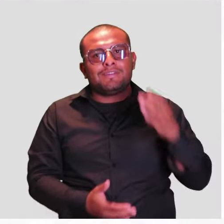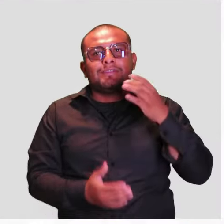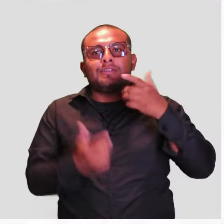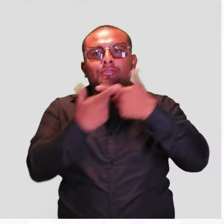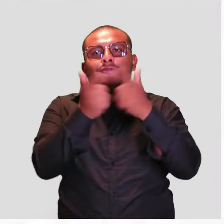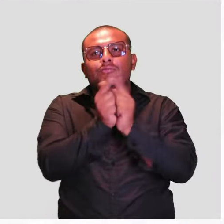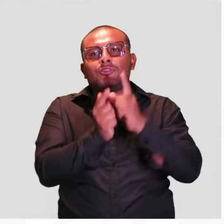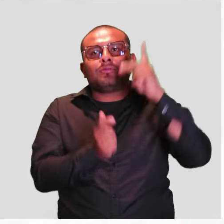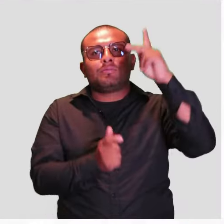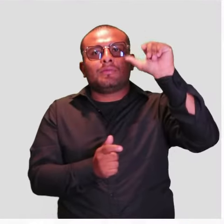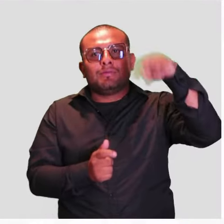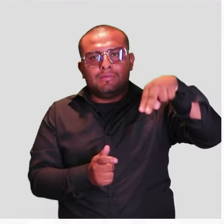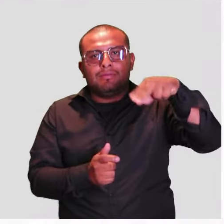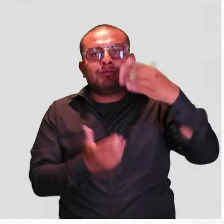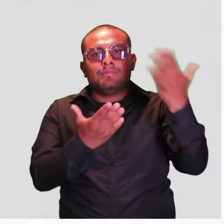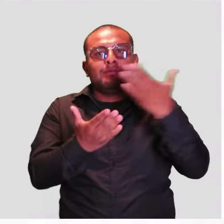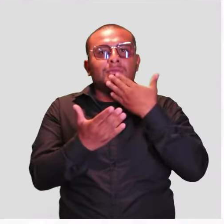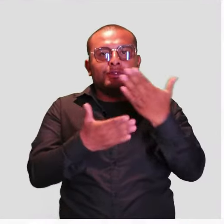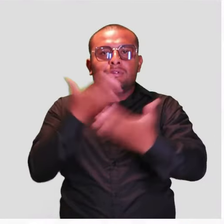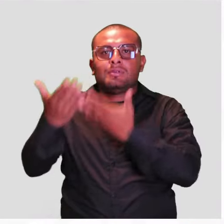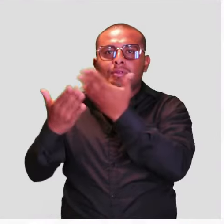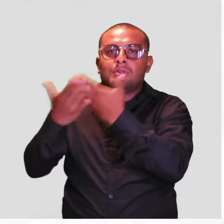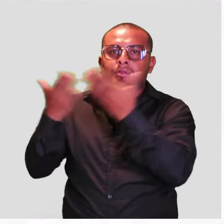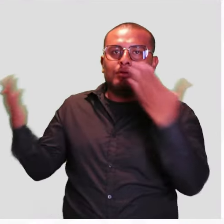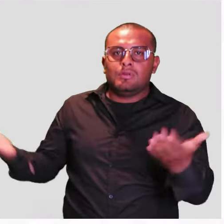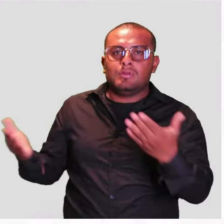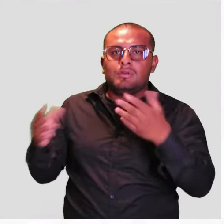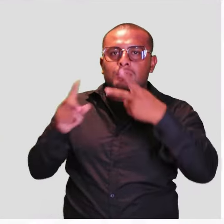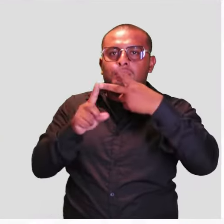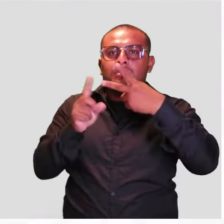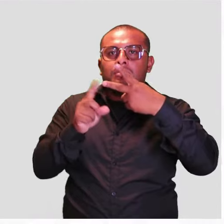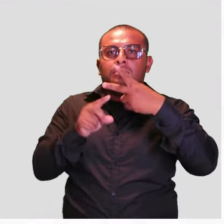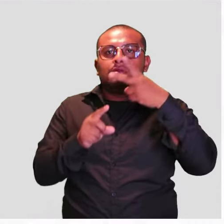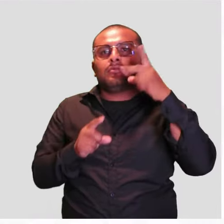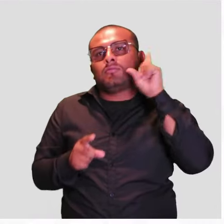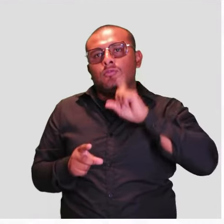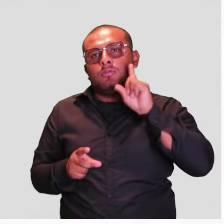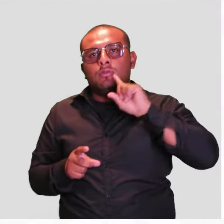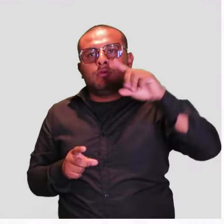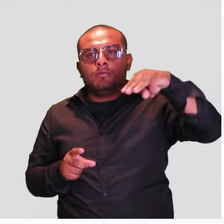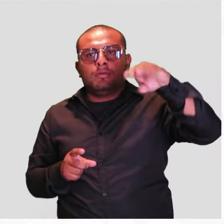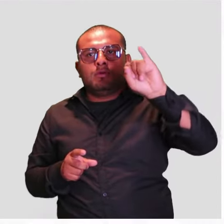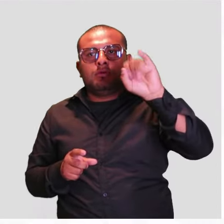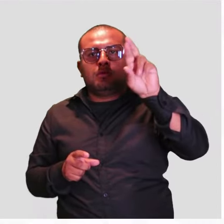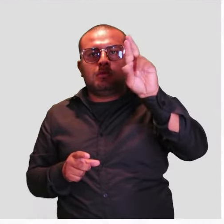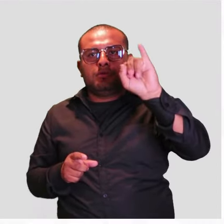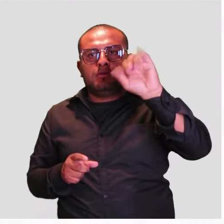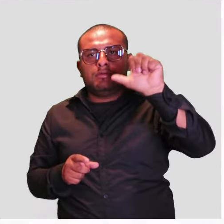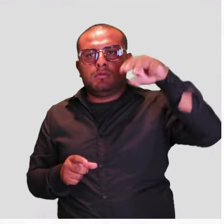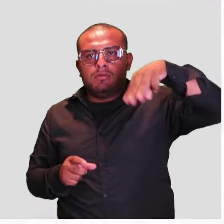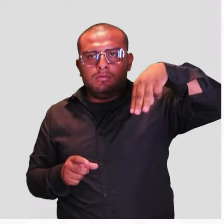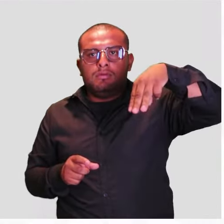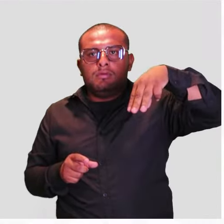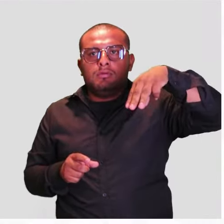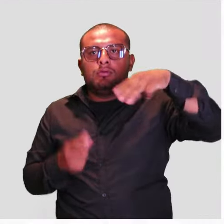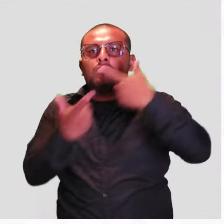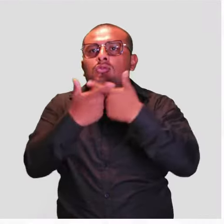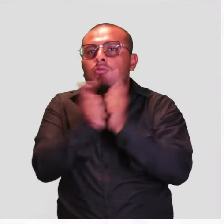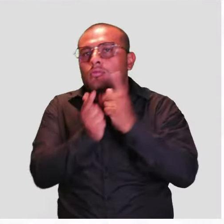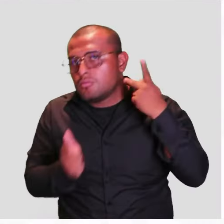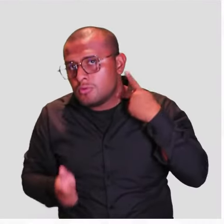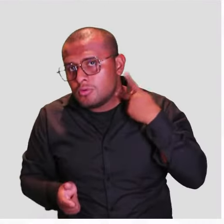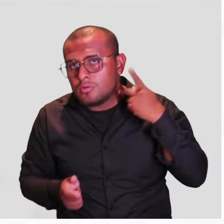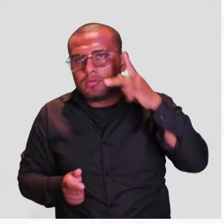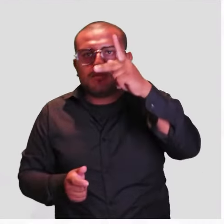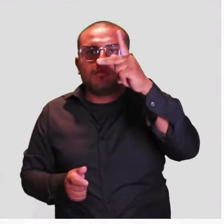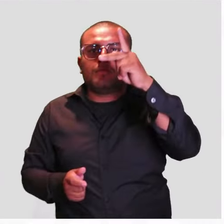Acción Nacional. A continuación, cedemos el uso de la voz a la candidata Miriam Gómez Anaya del PRD. Candidata, tiene usted